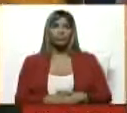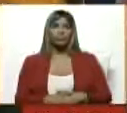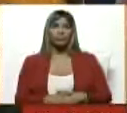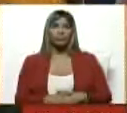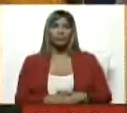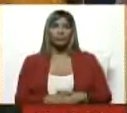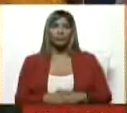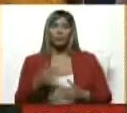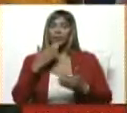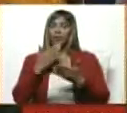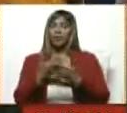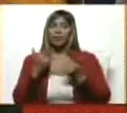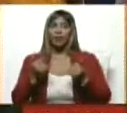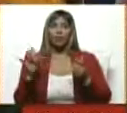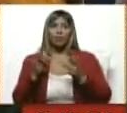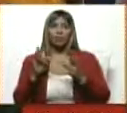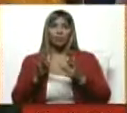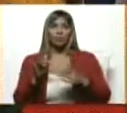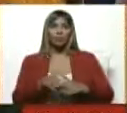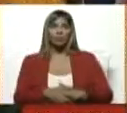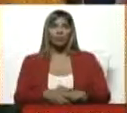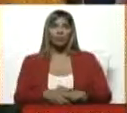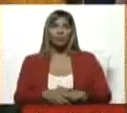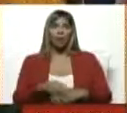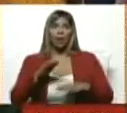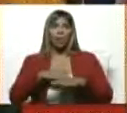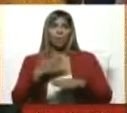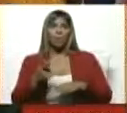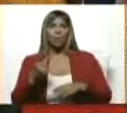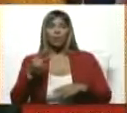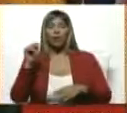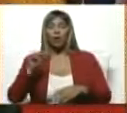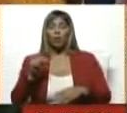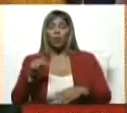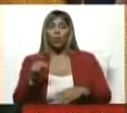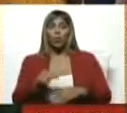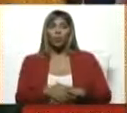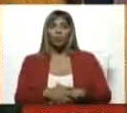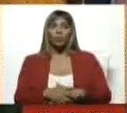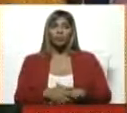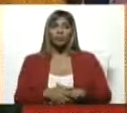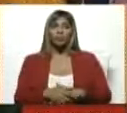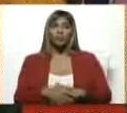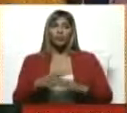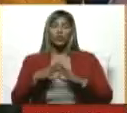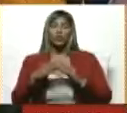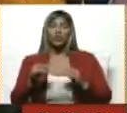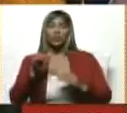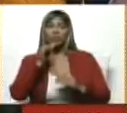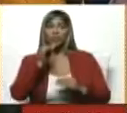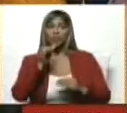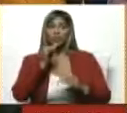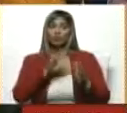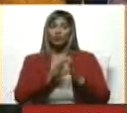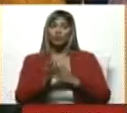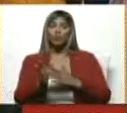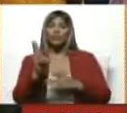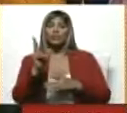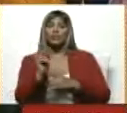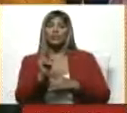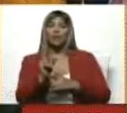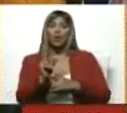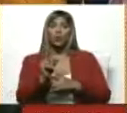Así es, de inmediato establecemos este contacto porque el día de hoy se está dando toda la información sobre el